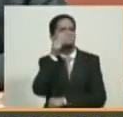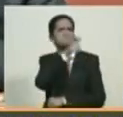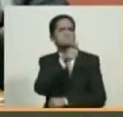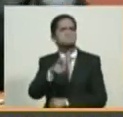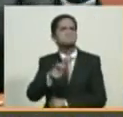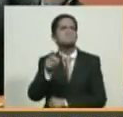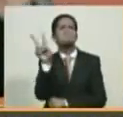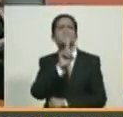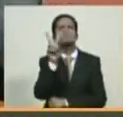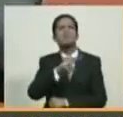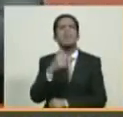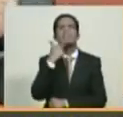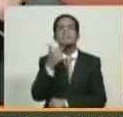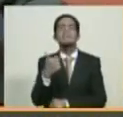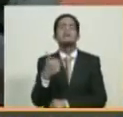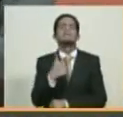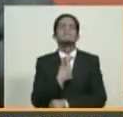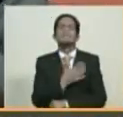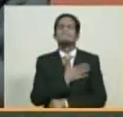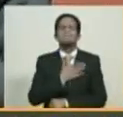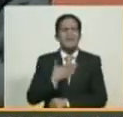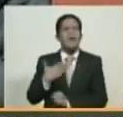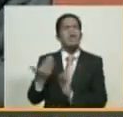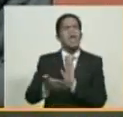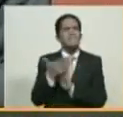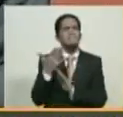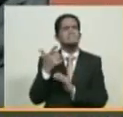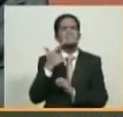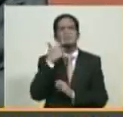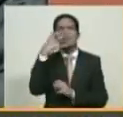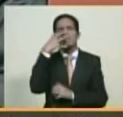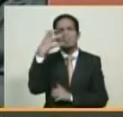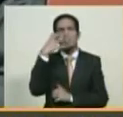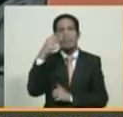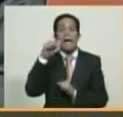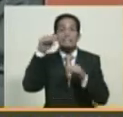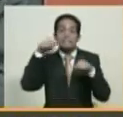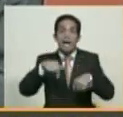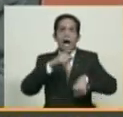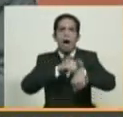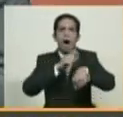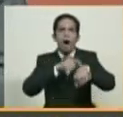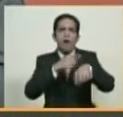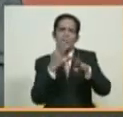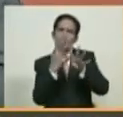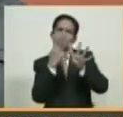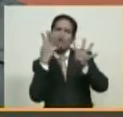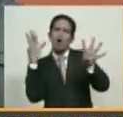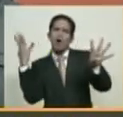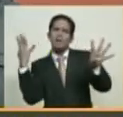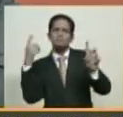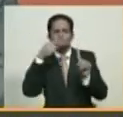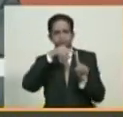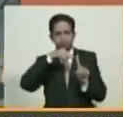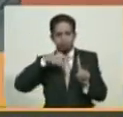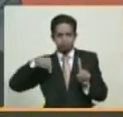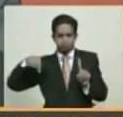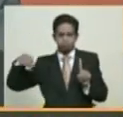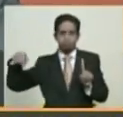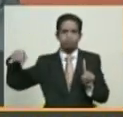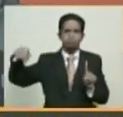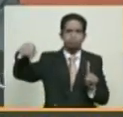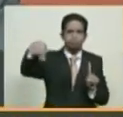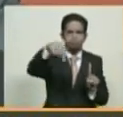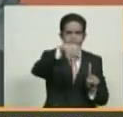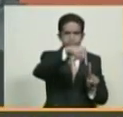internacionales nos muestren de lo que siguió ocurriendo. Ya la cola, a esta hora, da varias vueltas a la cuadra donde se encuentra